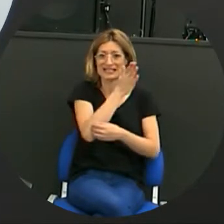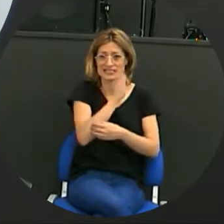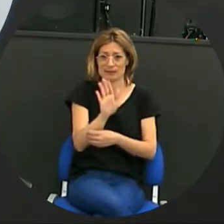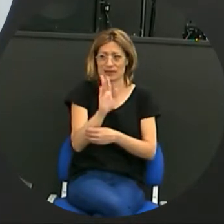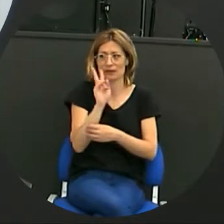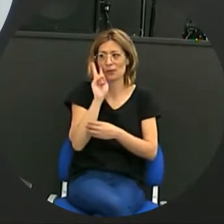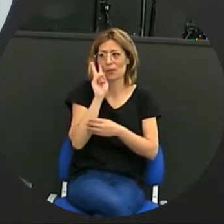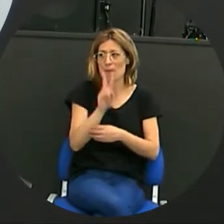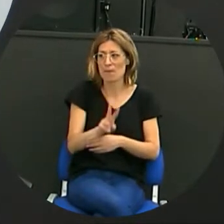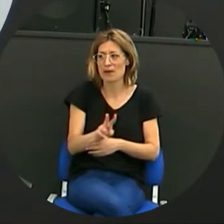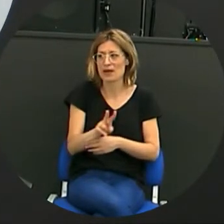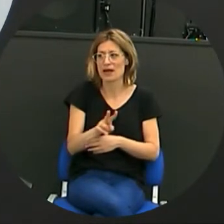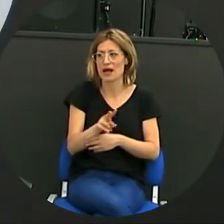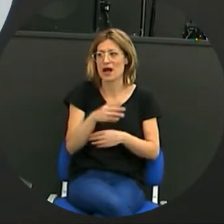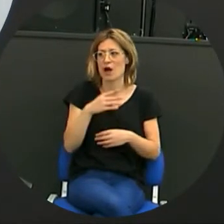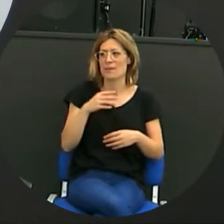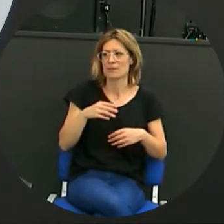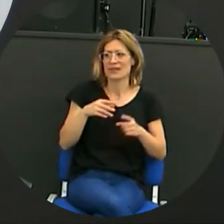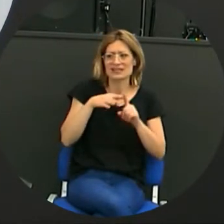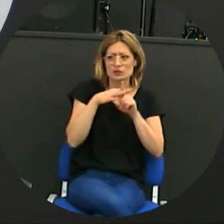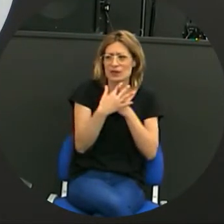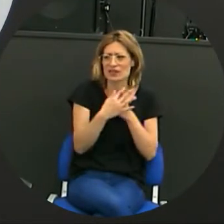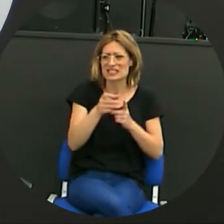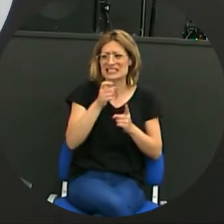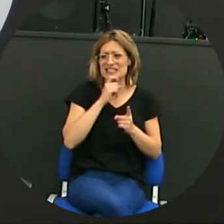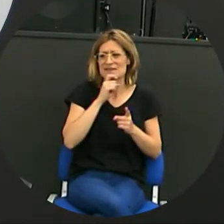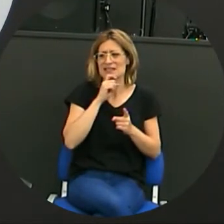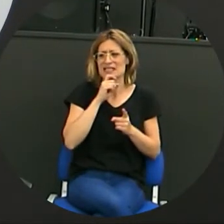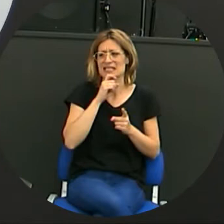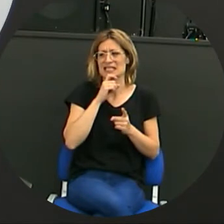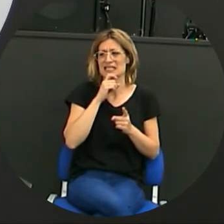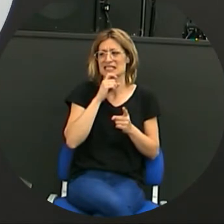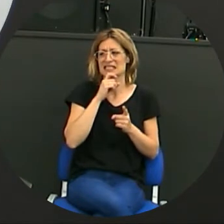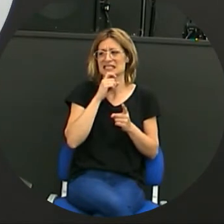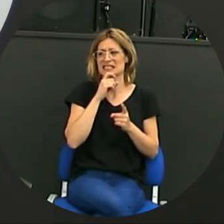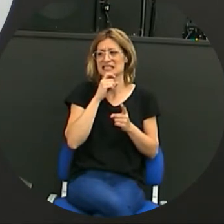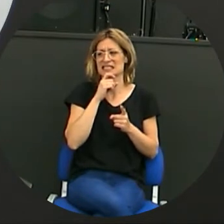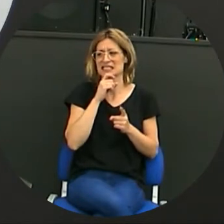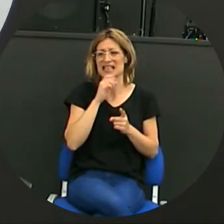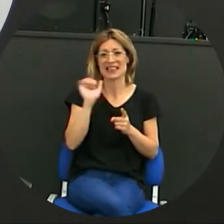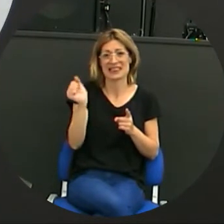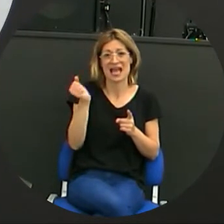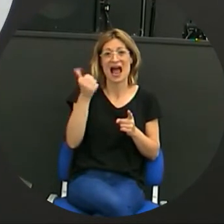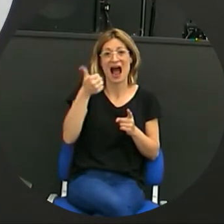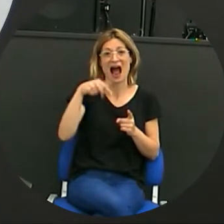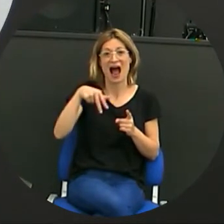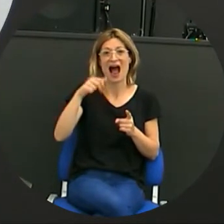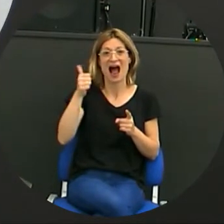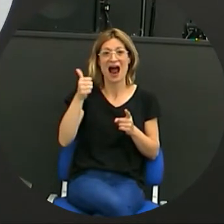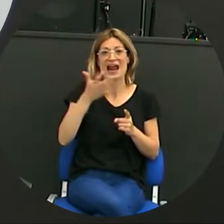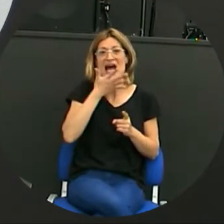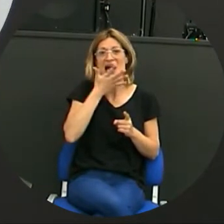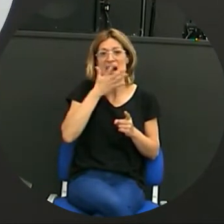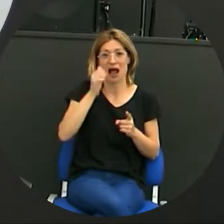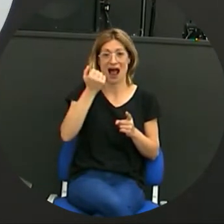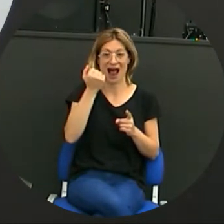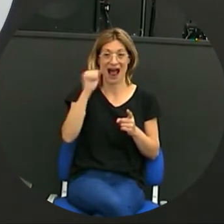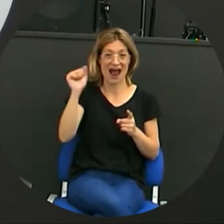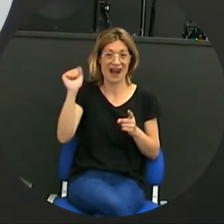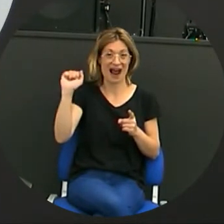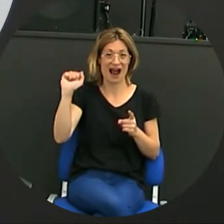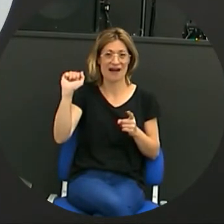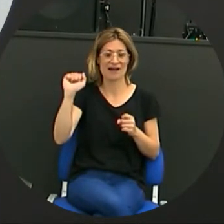vicisitudes, circunstancias complicadas que Ana vivía, teniendo a esa Penina que la incordiaba, aun teniendo